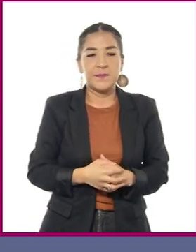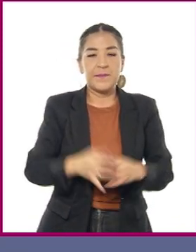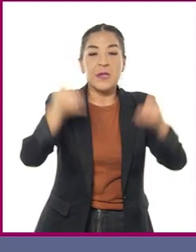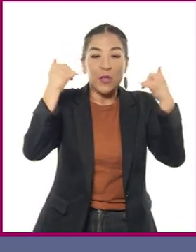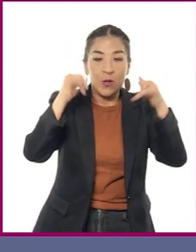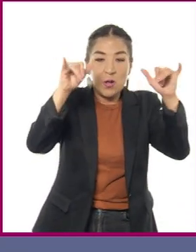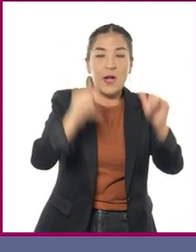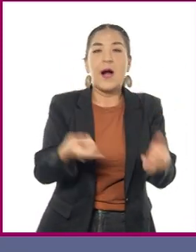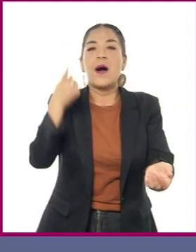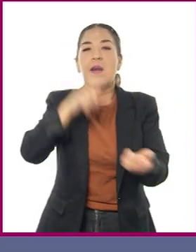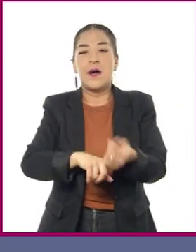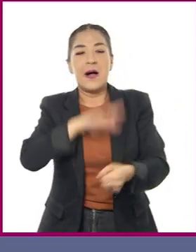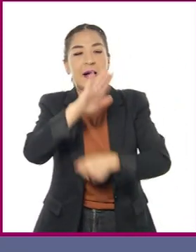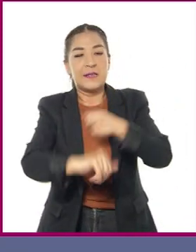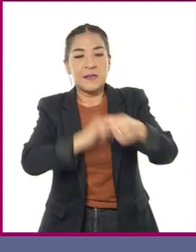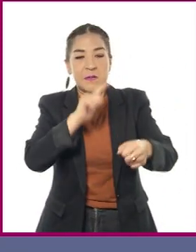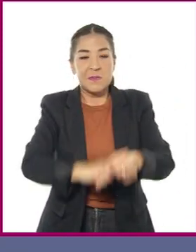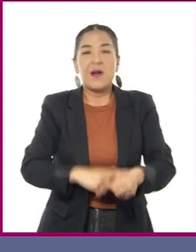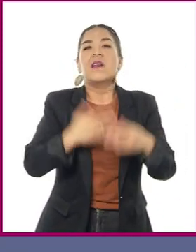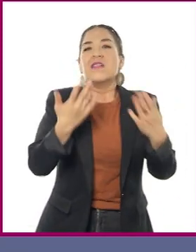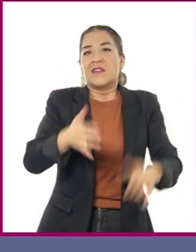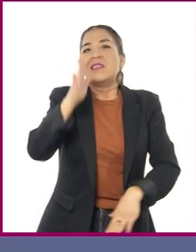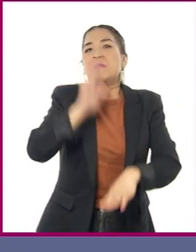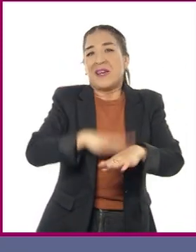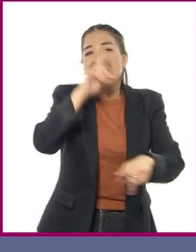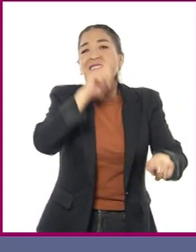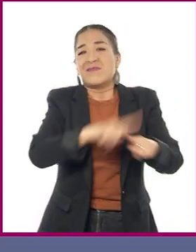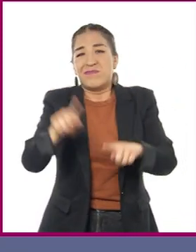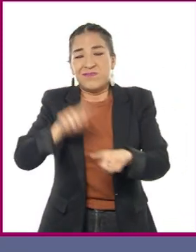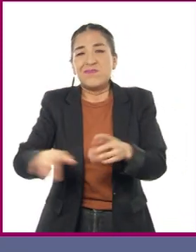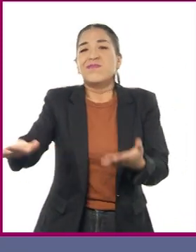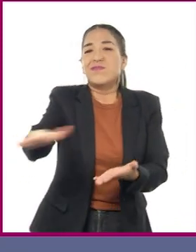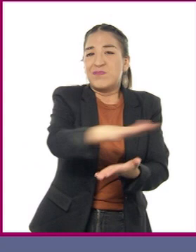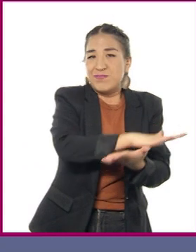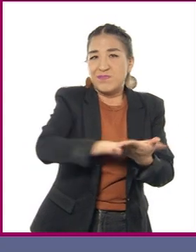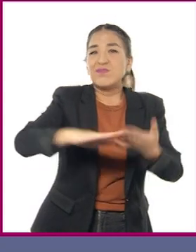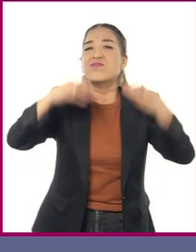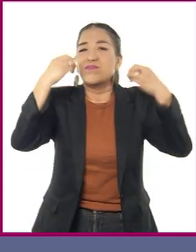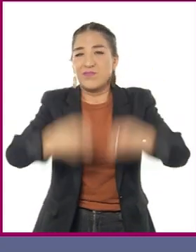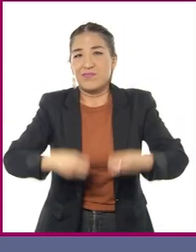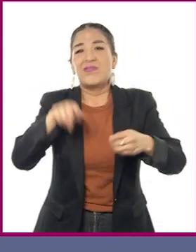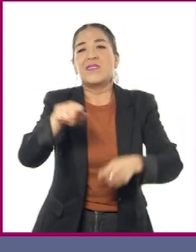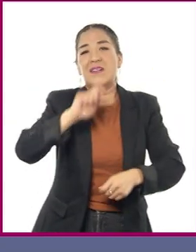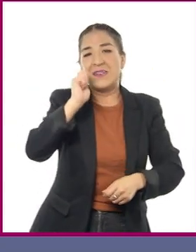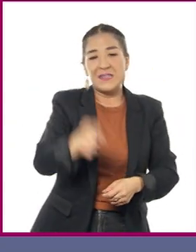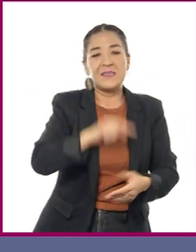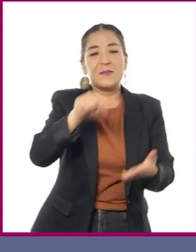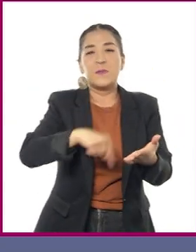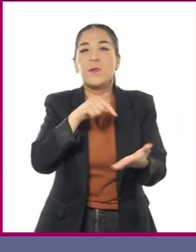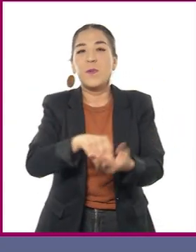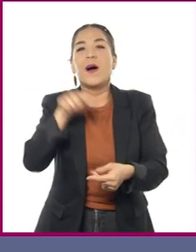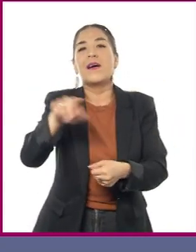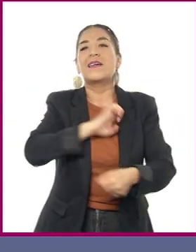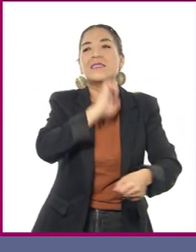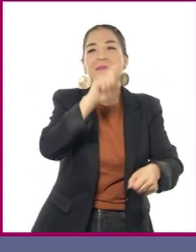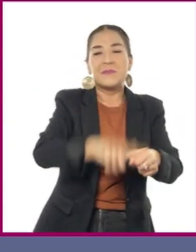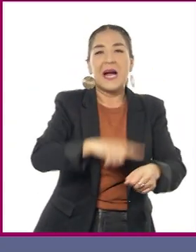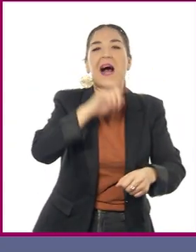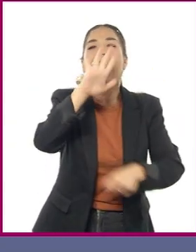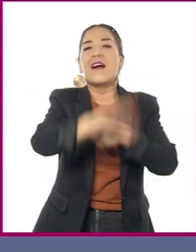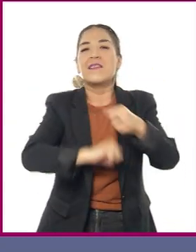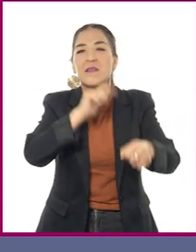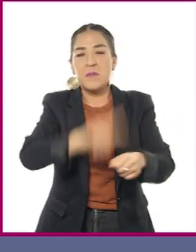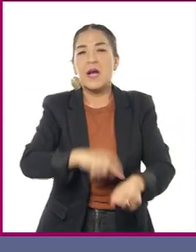la agricultura consumen gran cantidad de suelo, quitando espacio a otras especies de animales